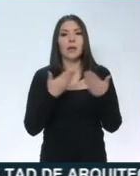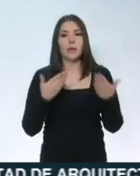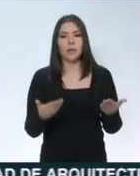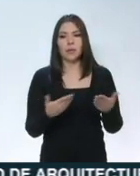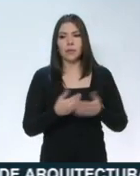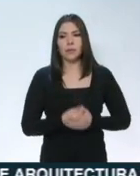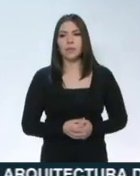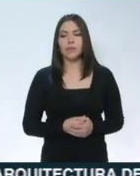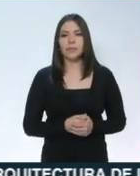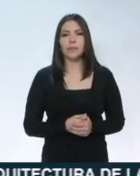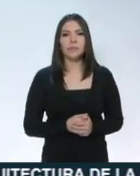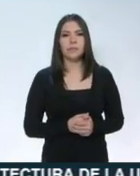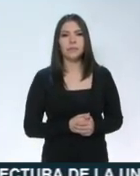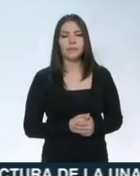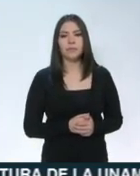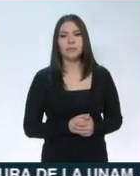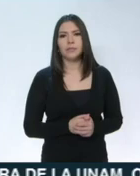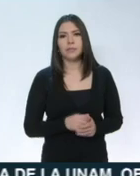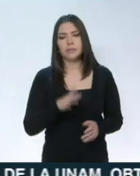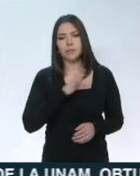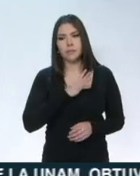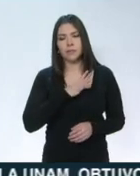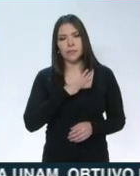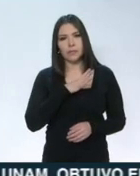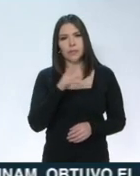tiene como opción, tiene como alternativa